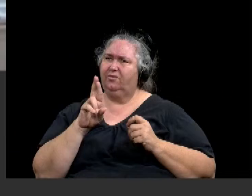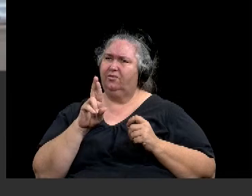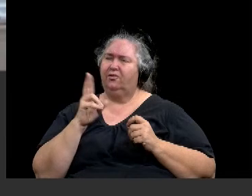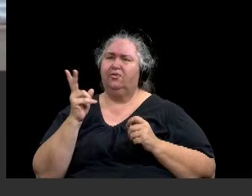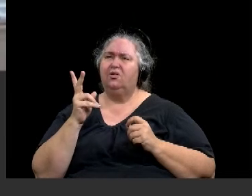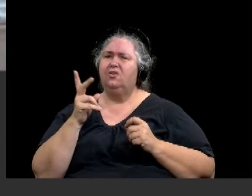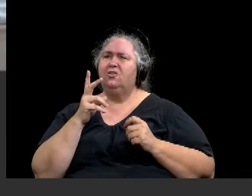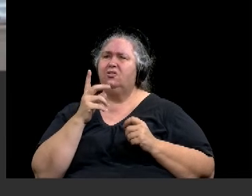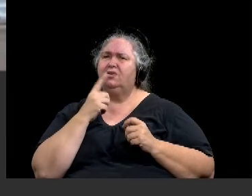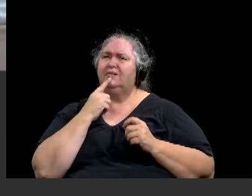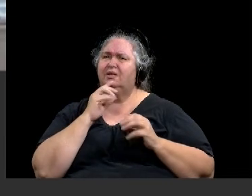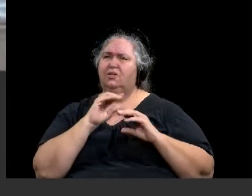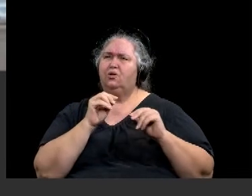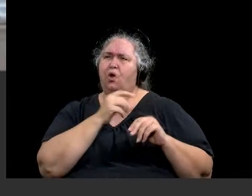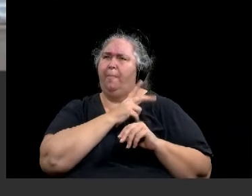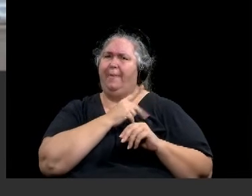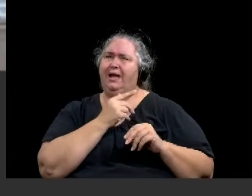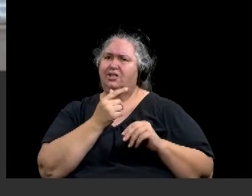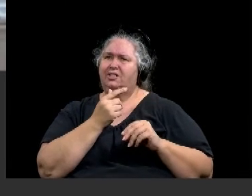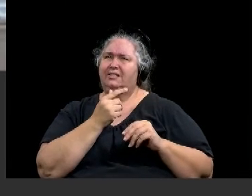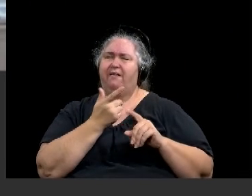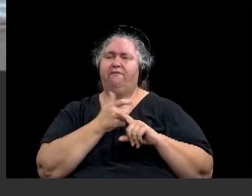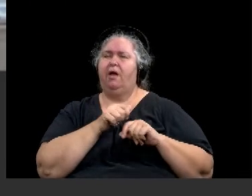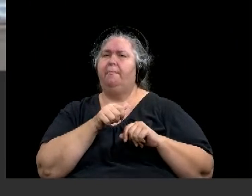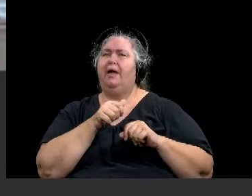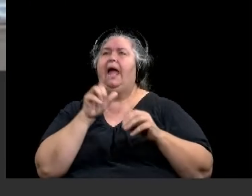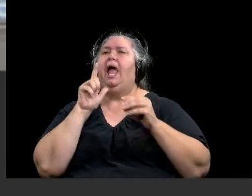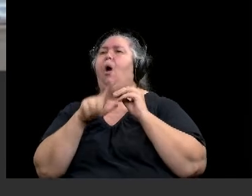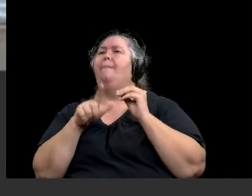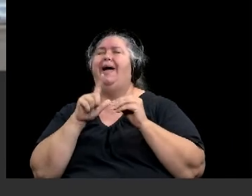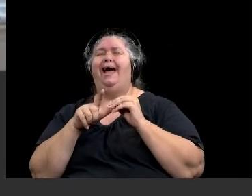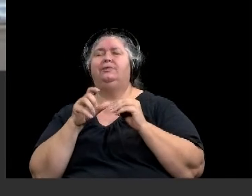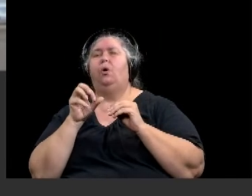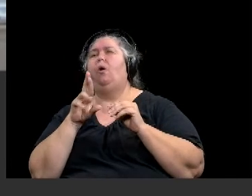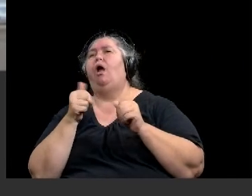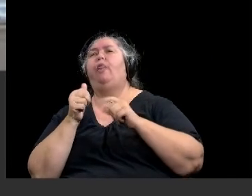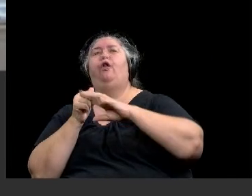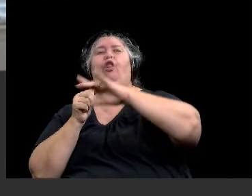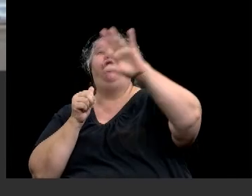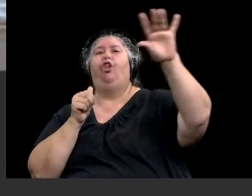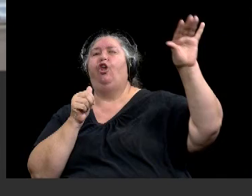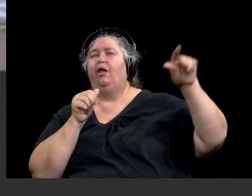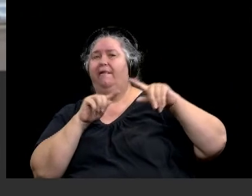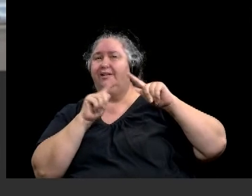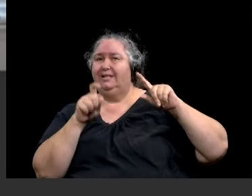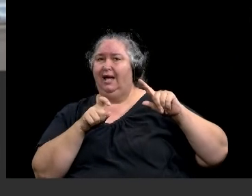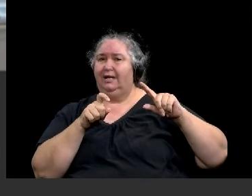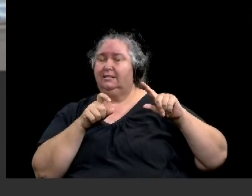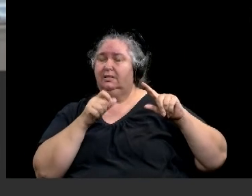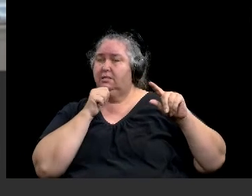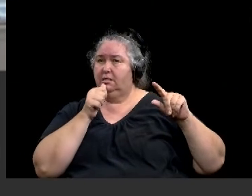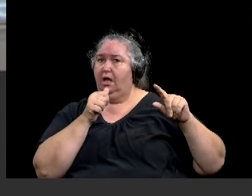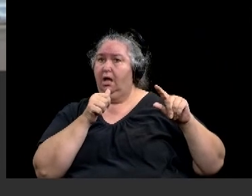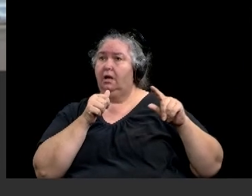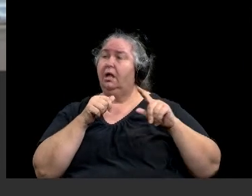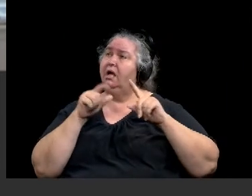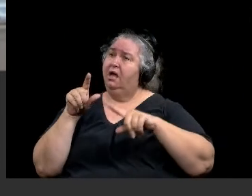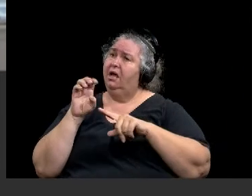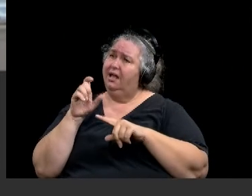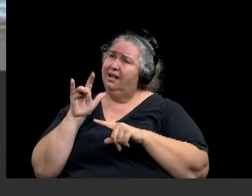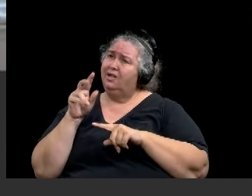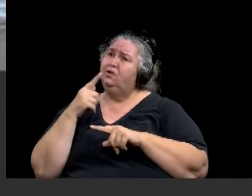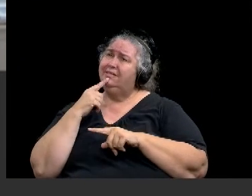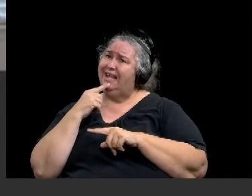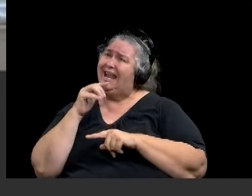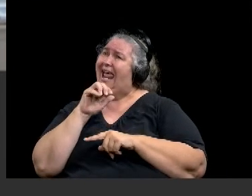doctor peter no hay pacientes para el paso de otras áreas o algo así agradecen